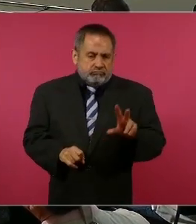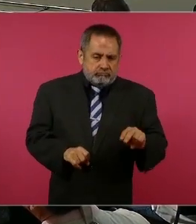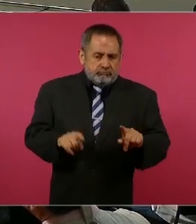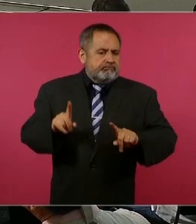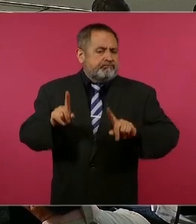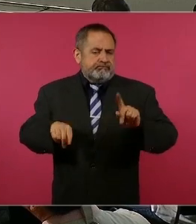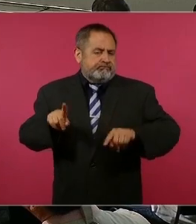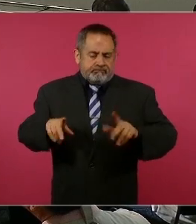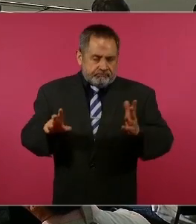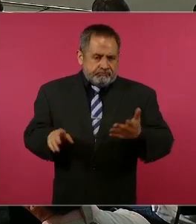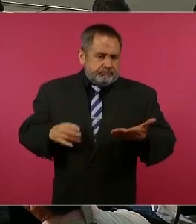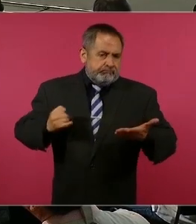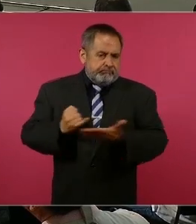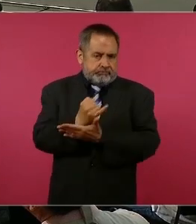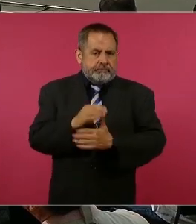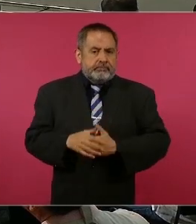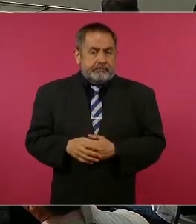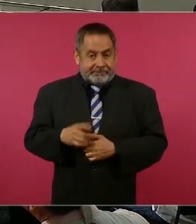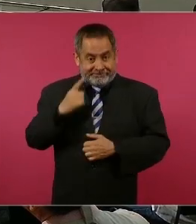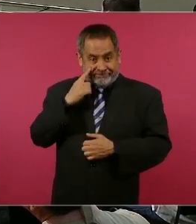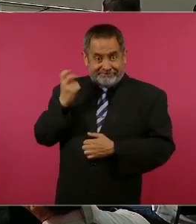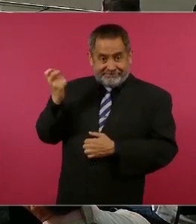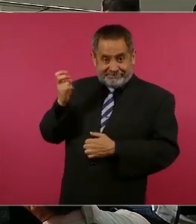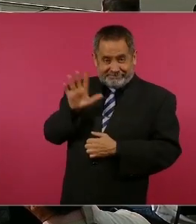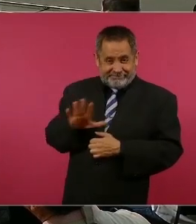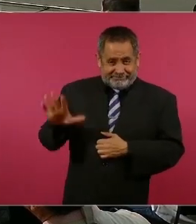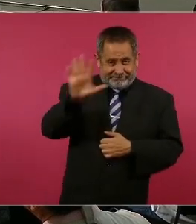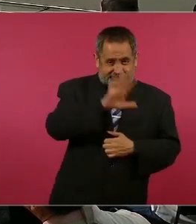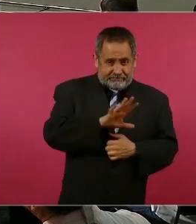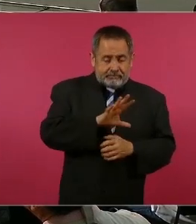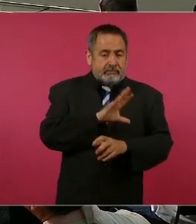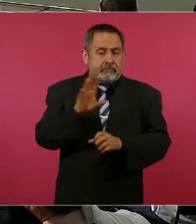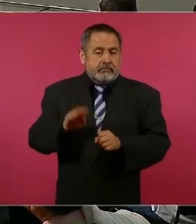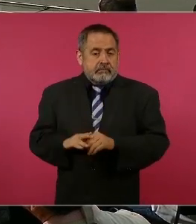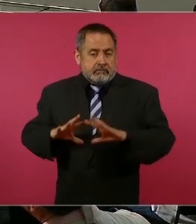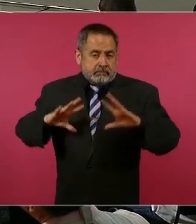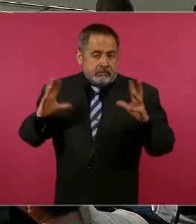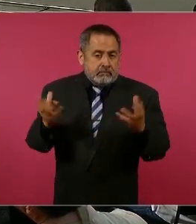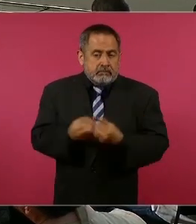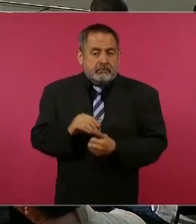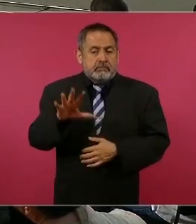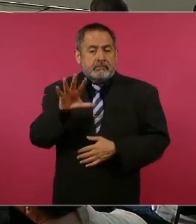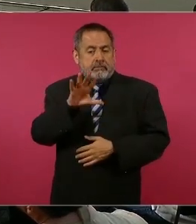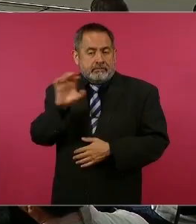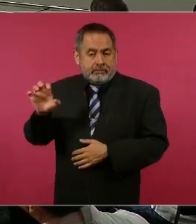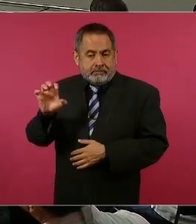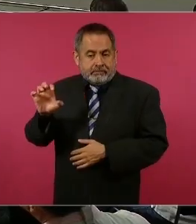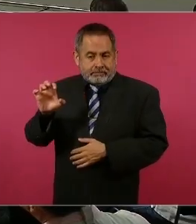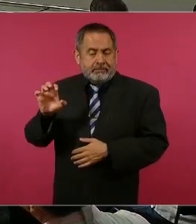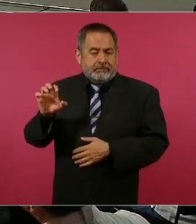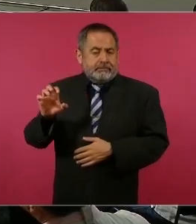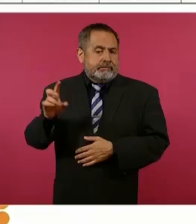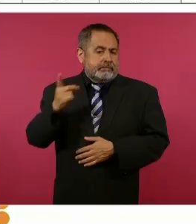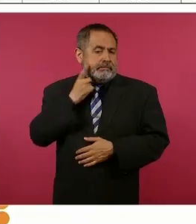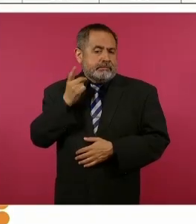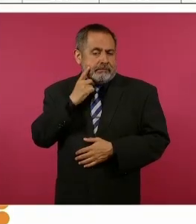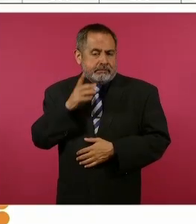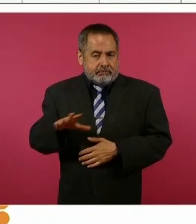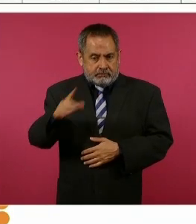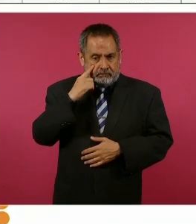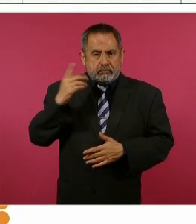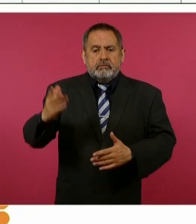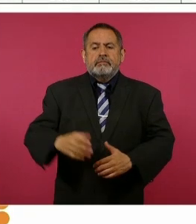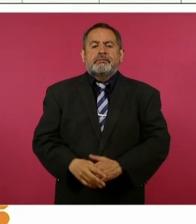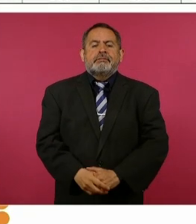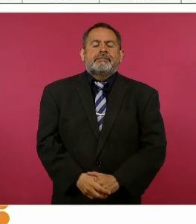posibles impugnaciones. Esta es la proyección. Aquí ya estamos hablando de los 500, presidente, es decir, ya es una proyección